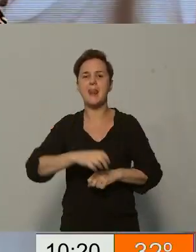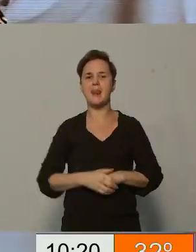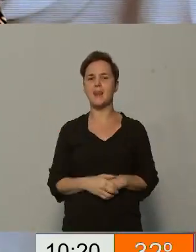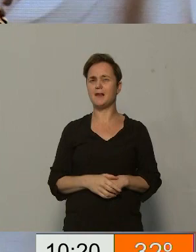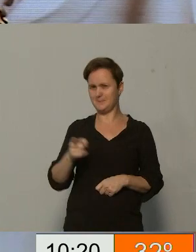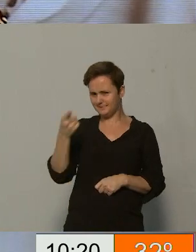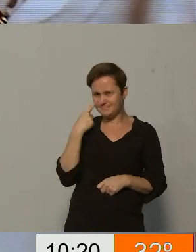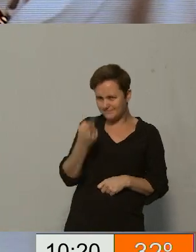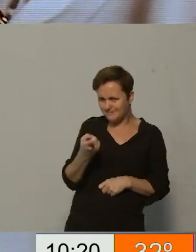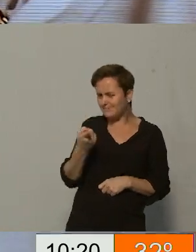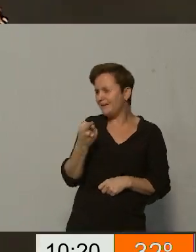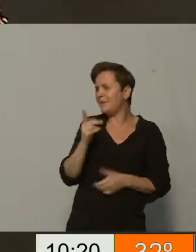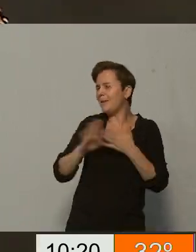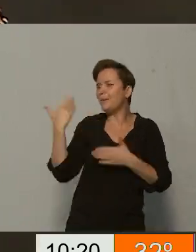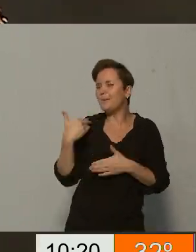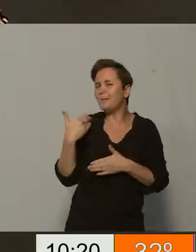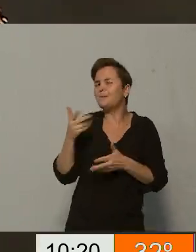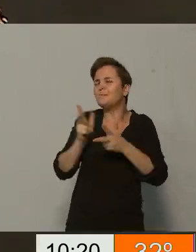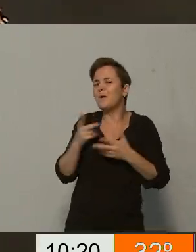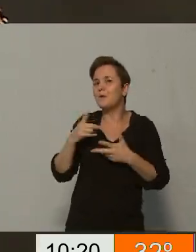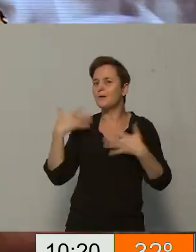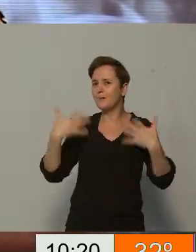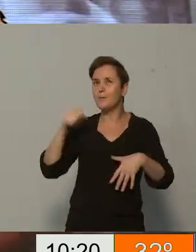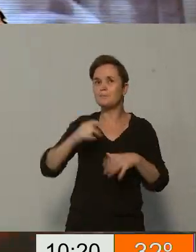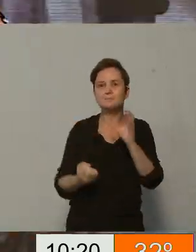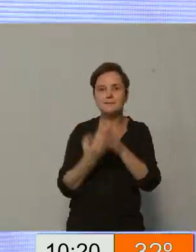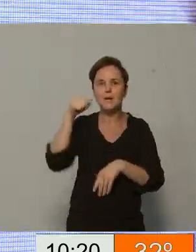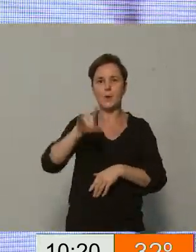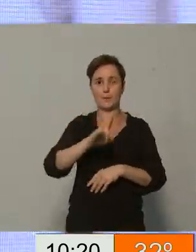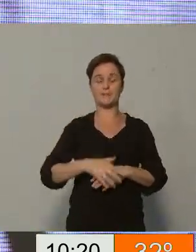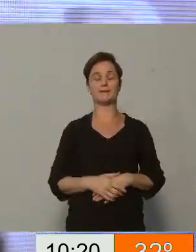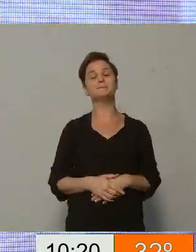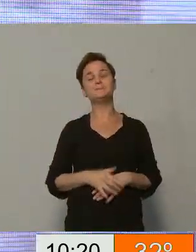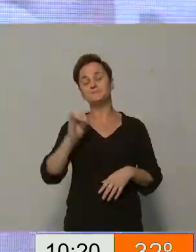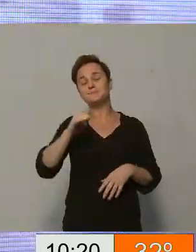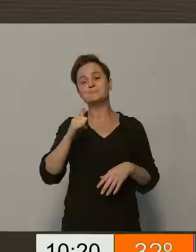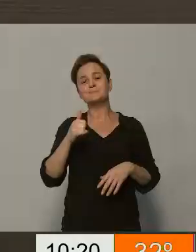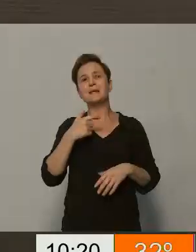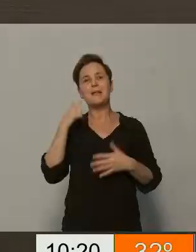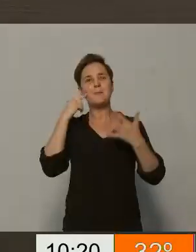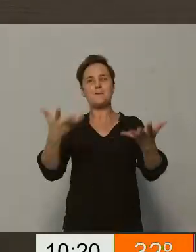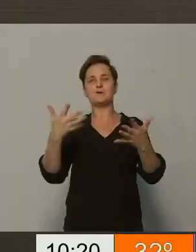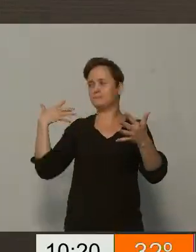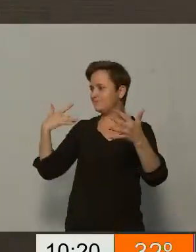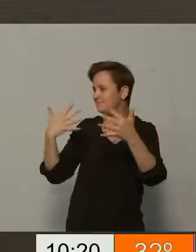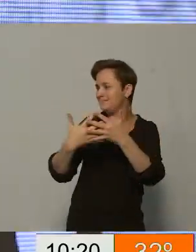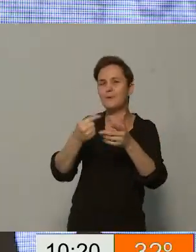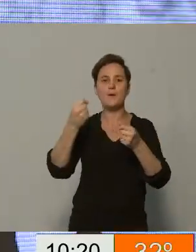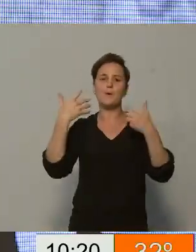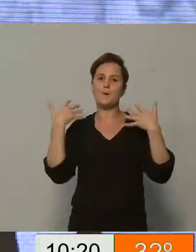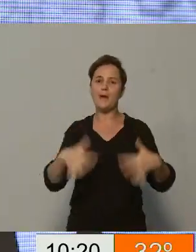de este nuevo estreno de la UNL, que es íntegramente producido por esta universidad, ¿no? Sí, bueno, quiere poner en valor esos